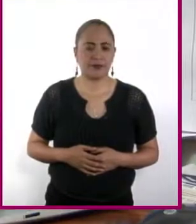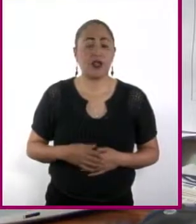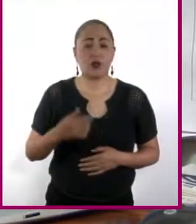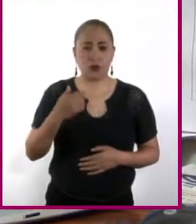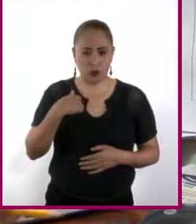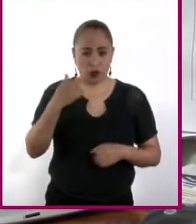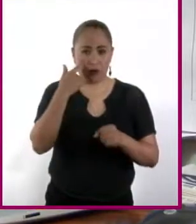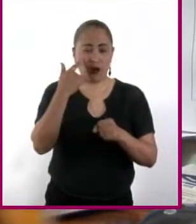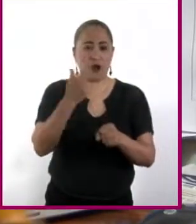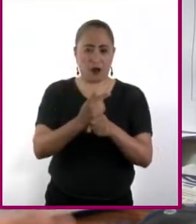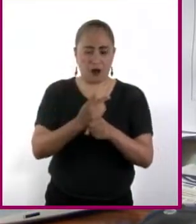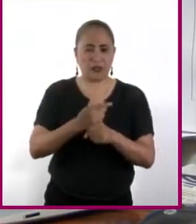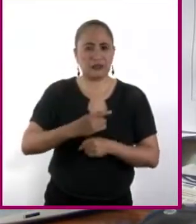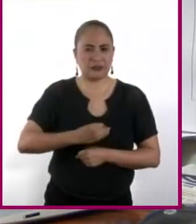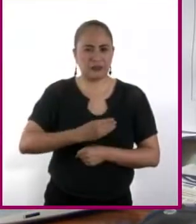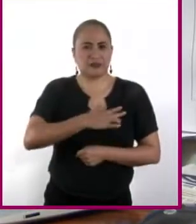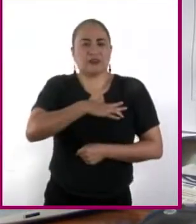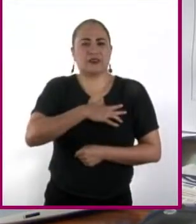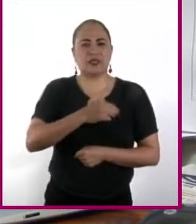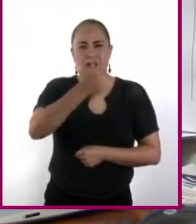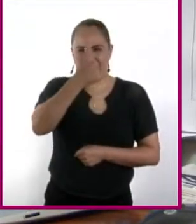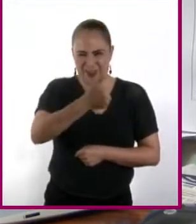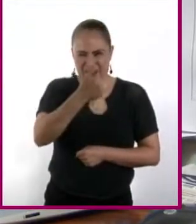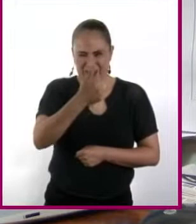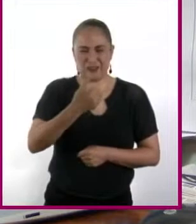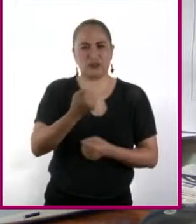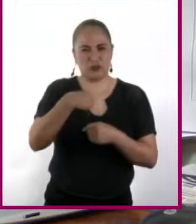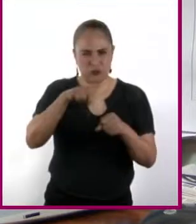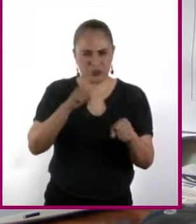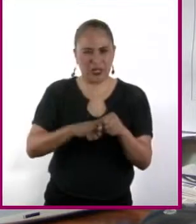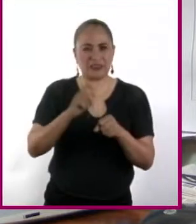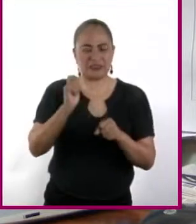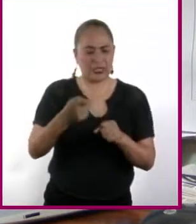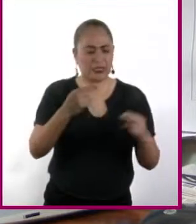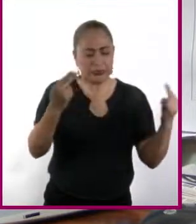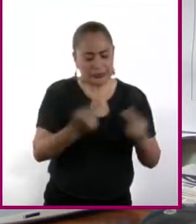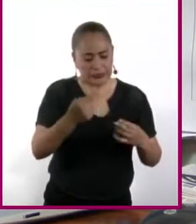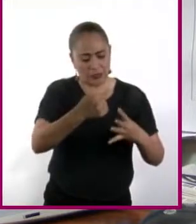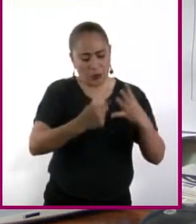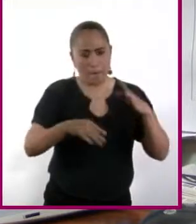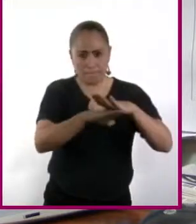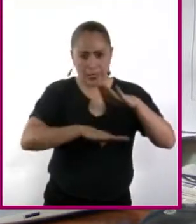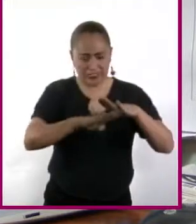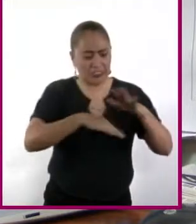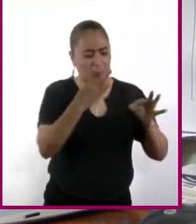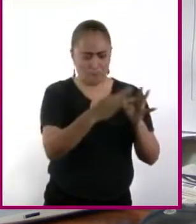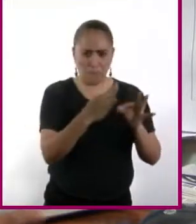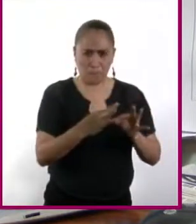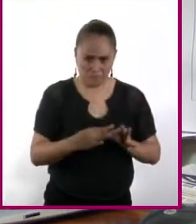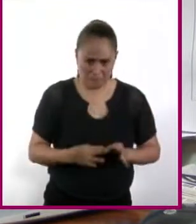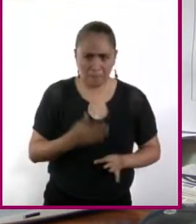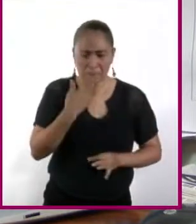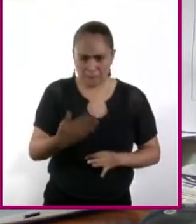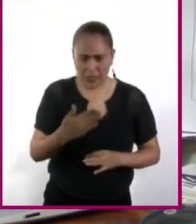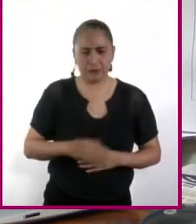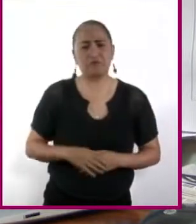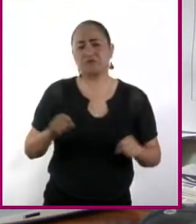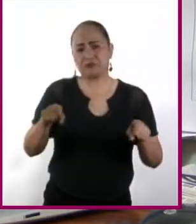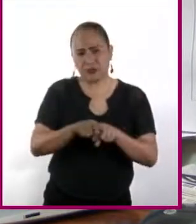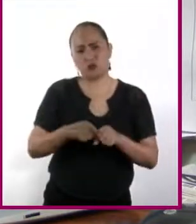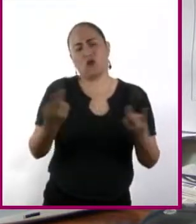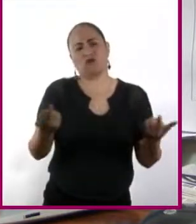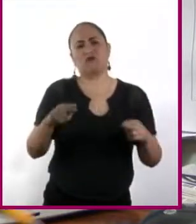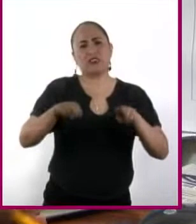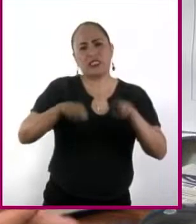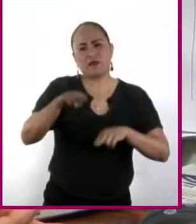Encontré que el bienestar social se refiere al nivel alcanzado en la satisfacción de las necesidades básicas de la sociedad, que se expresan en los niveles de